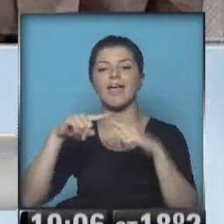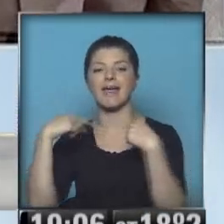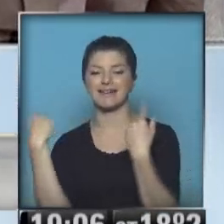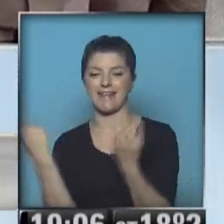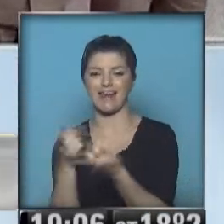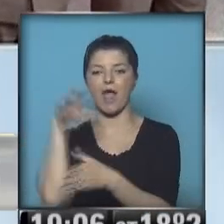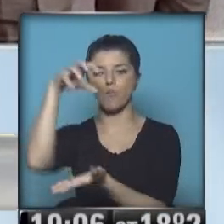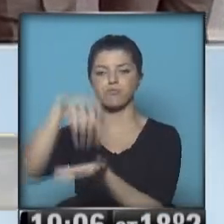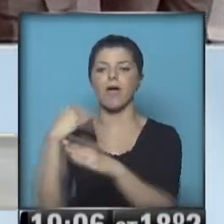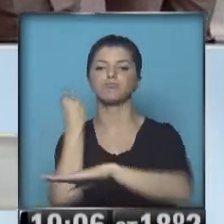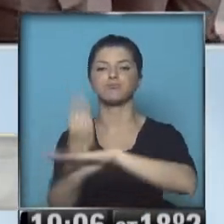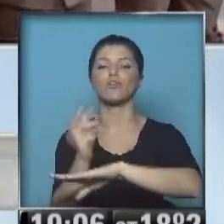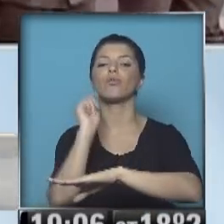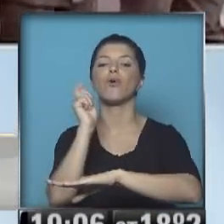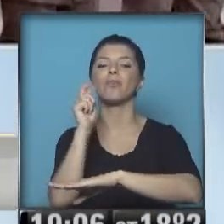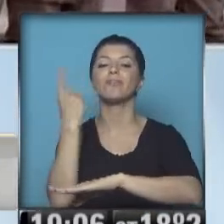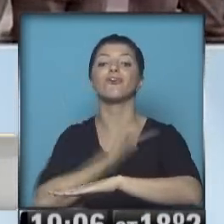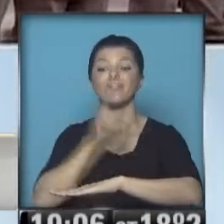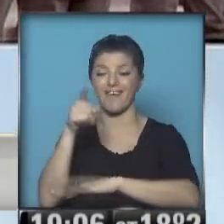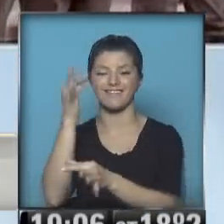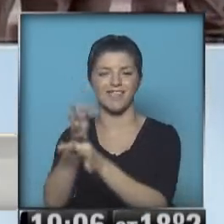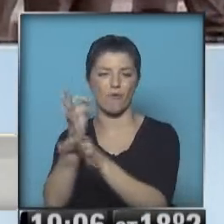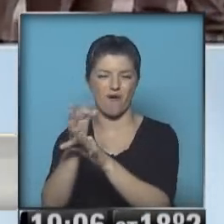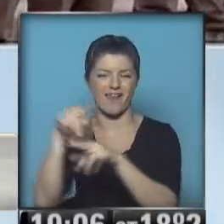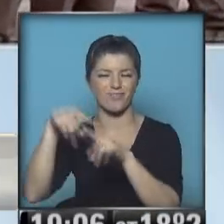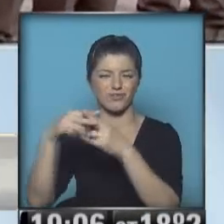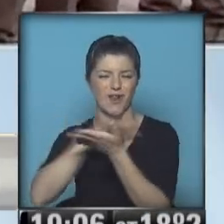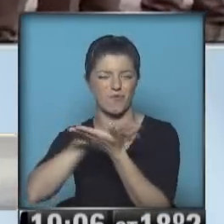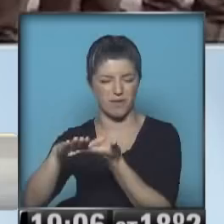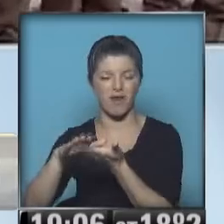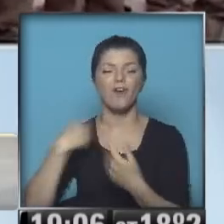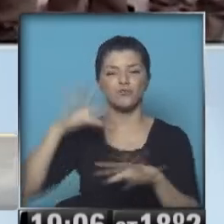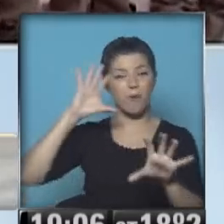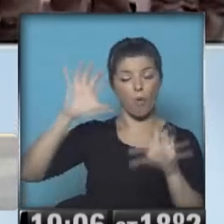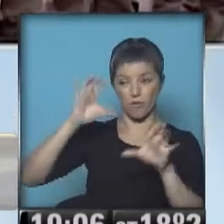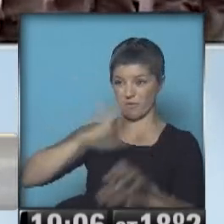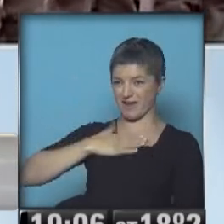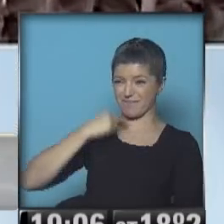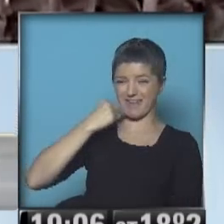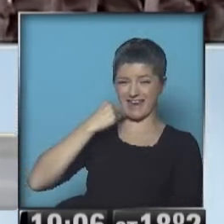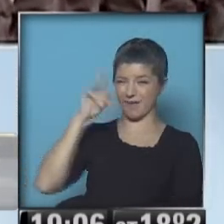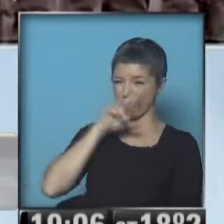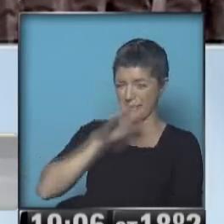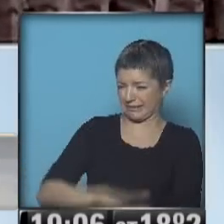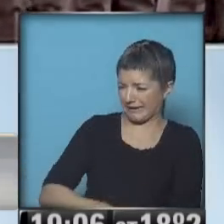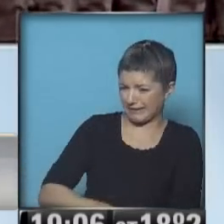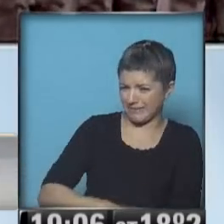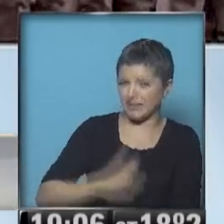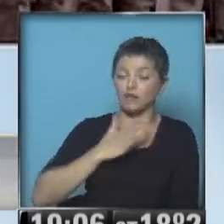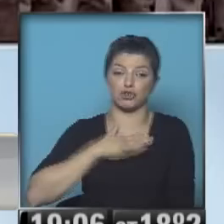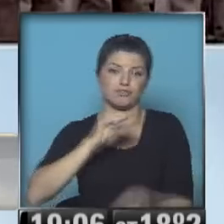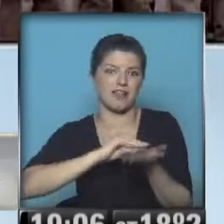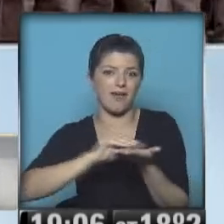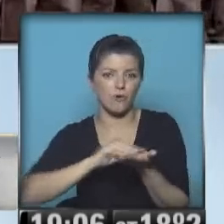lo hizo precisamente en esa escuela industrial nueva. Me acuerdo muy bien porque Florencia era muy chiquita, yo era senadora y